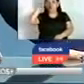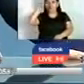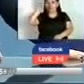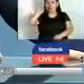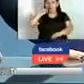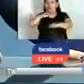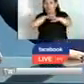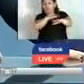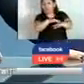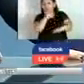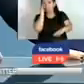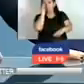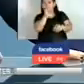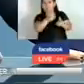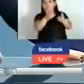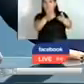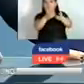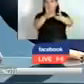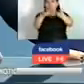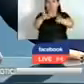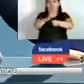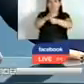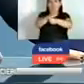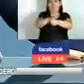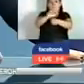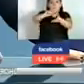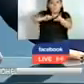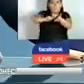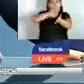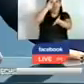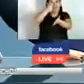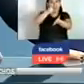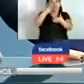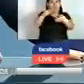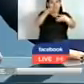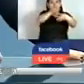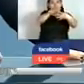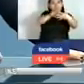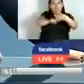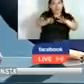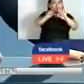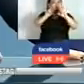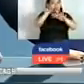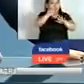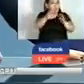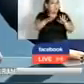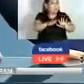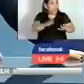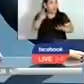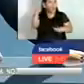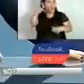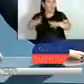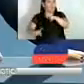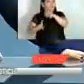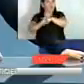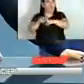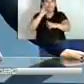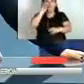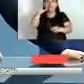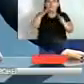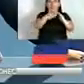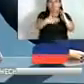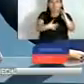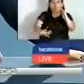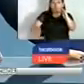al lamentar el aumento de casos de coronavirus por primera vez en 7 semanas en el mundo. Mientras tanto, se conoció que la Casa Blanca logró